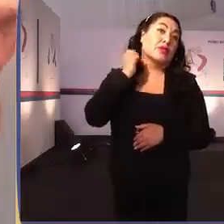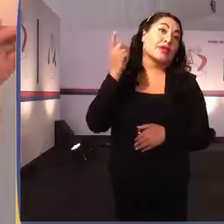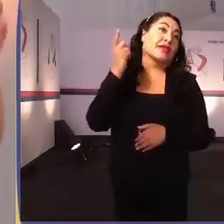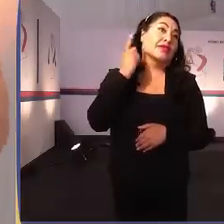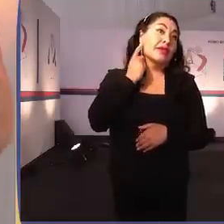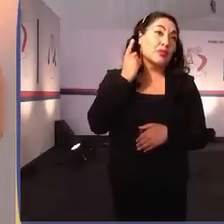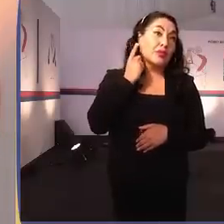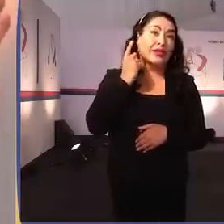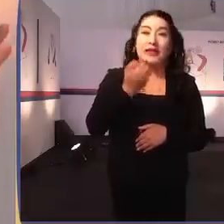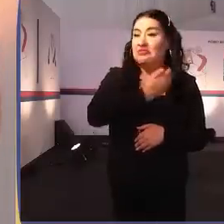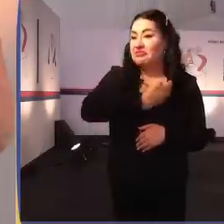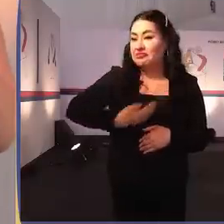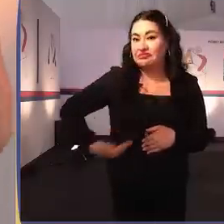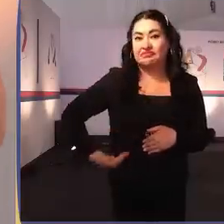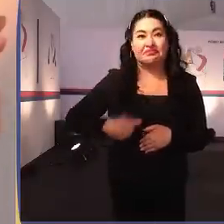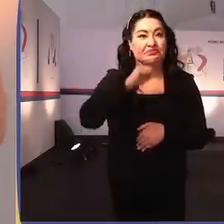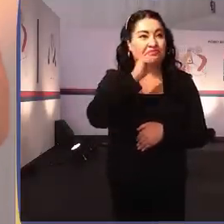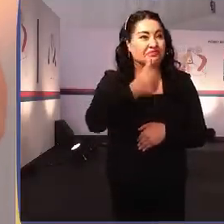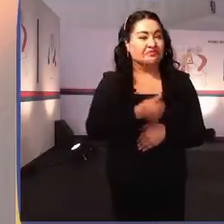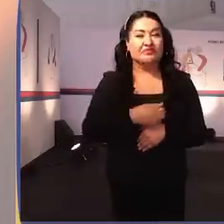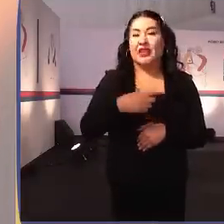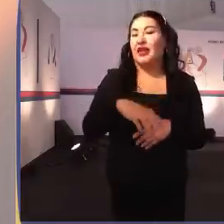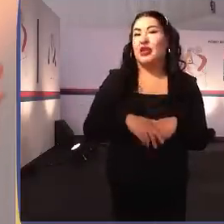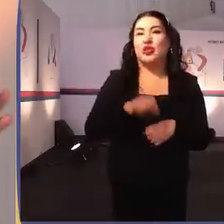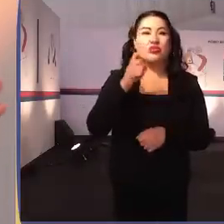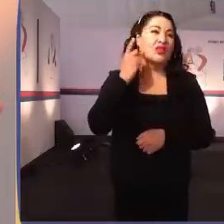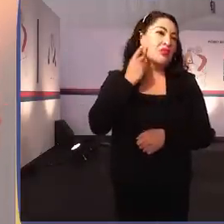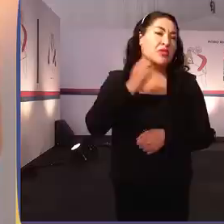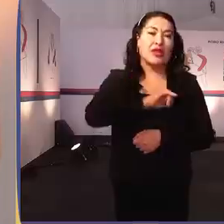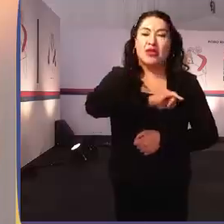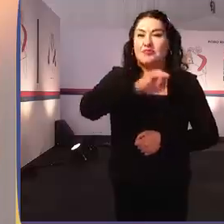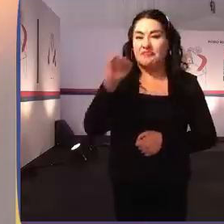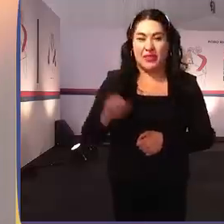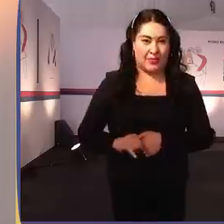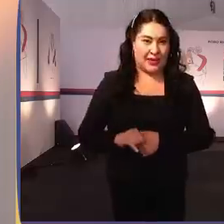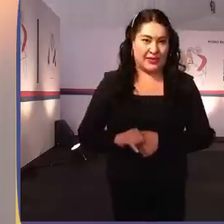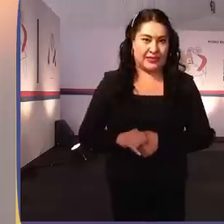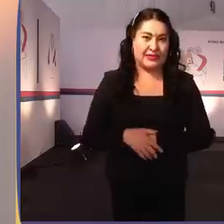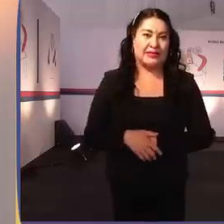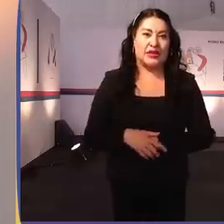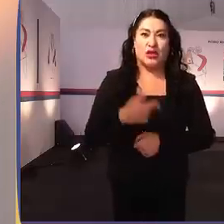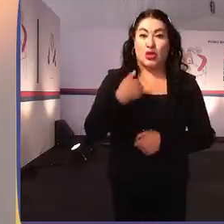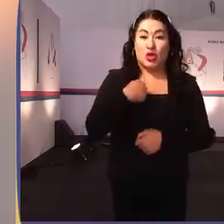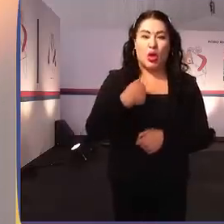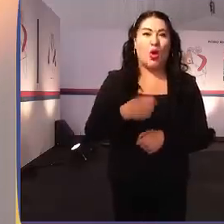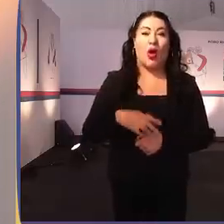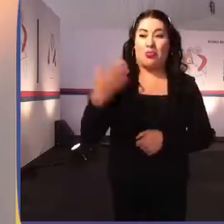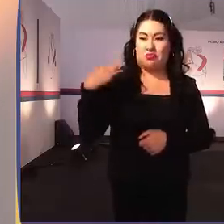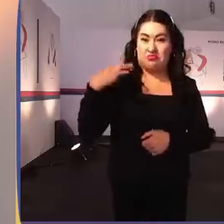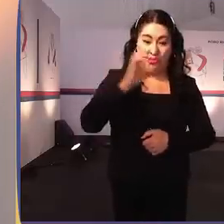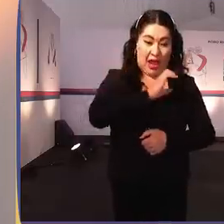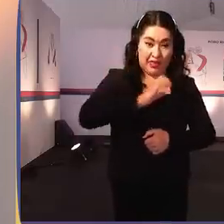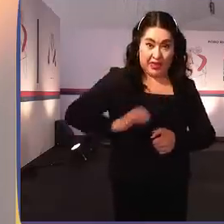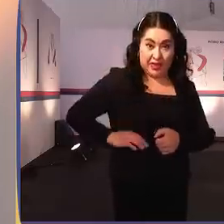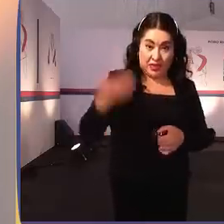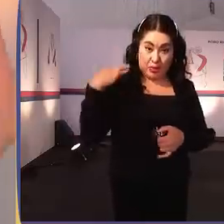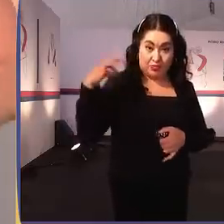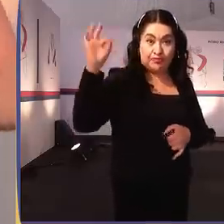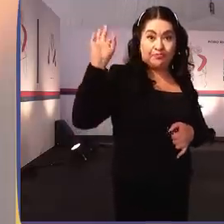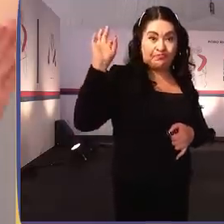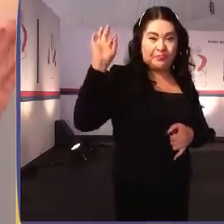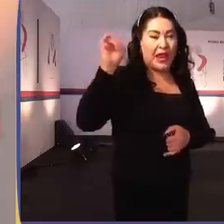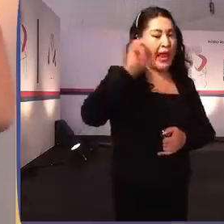ni presidente, ni diputada local, ni alcaldesa, nunca. Yo no me voy a postular nunca, a ningún cargo,